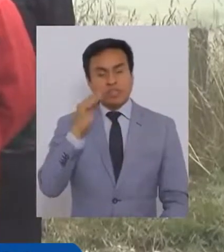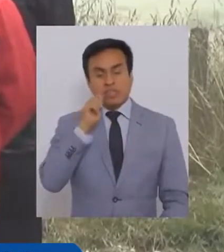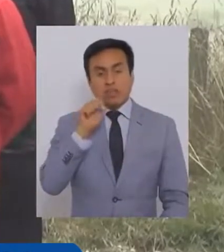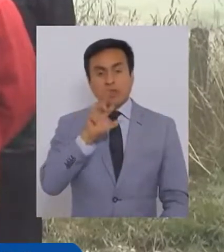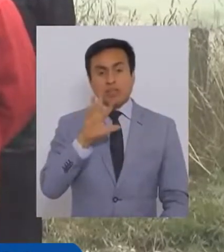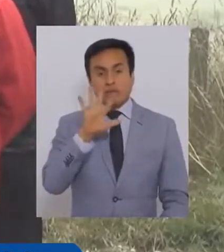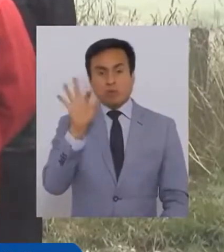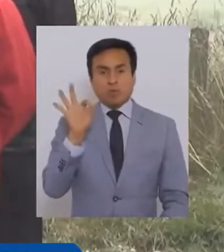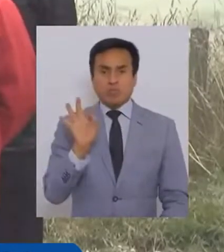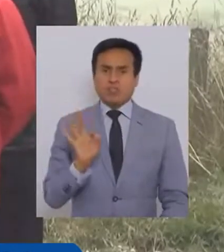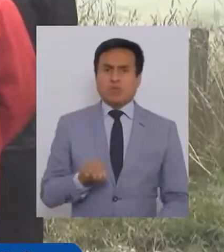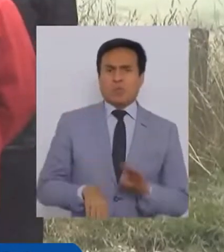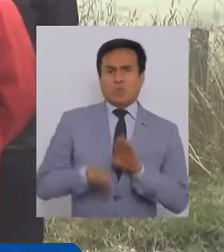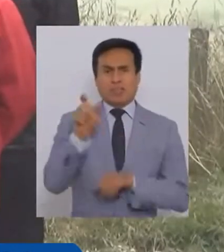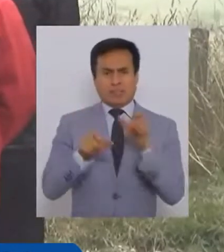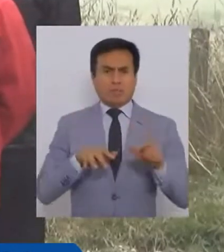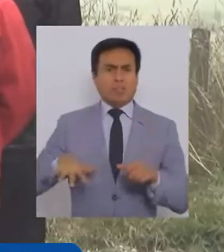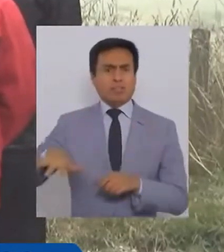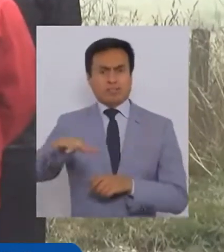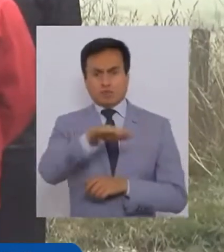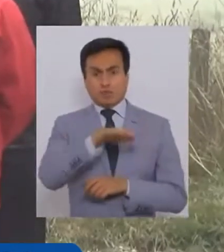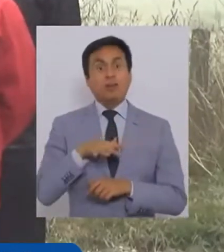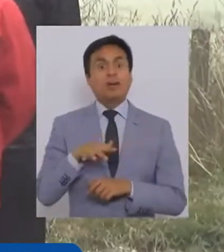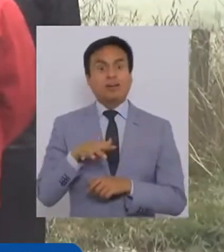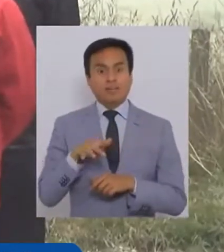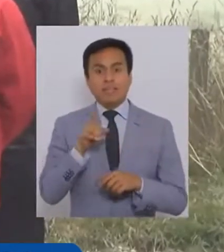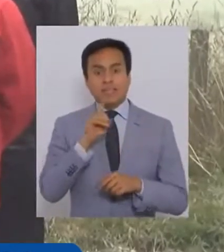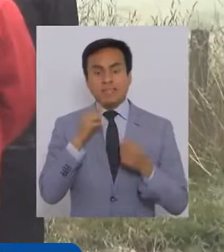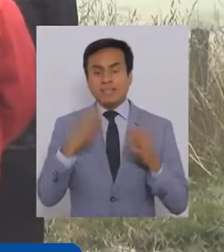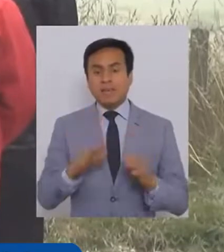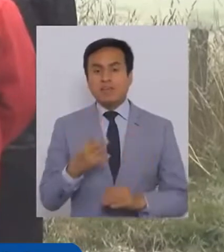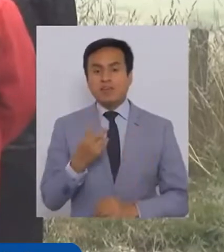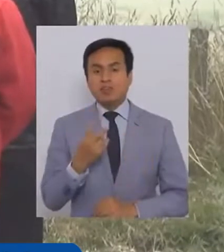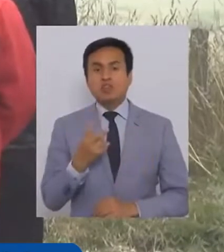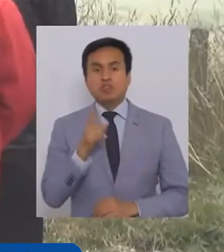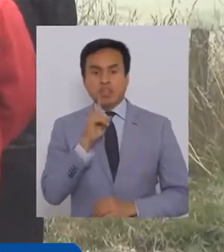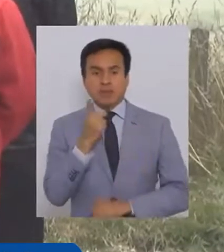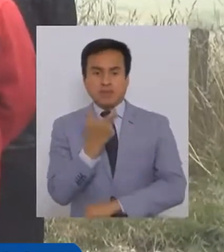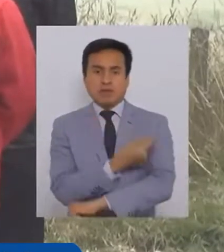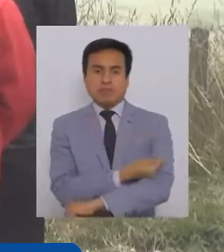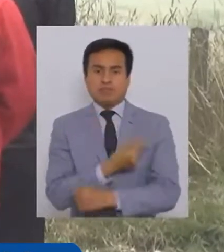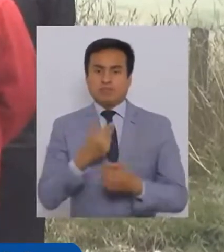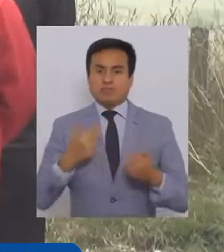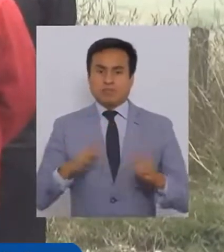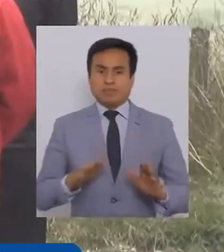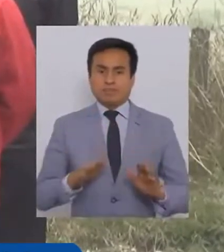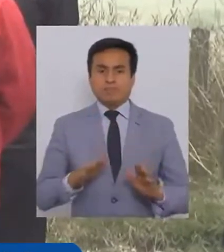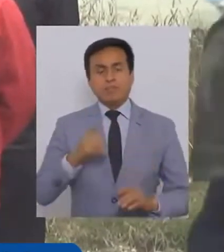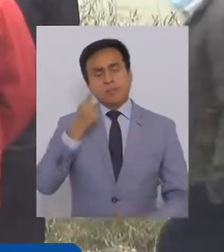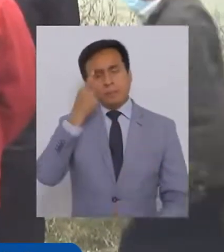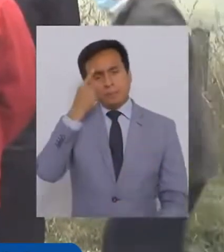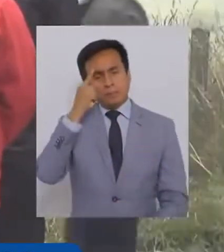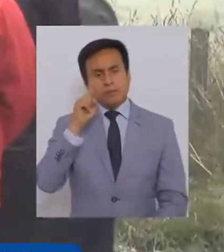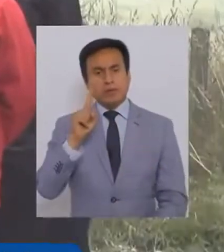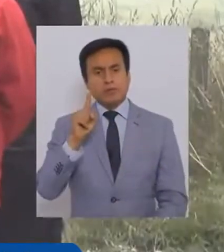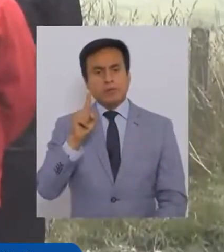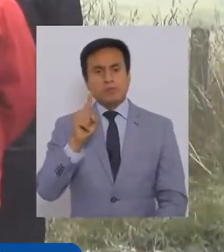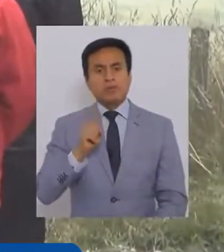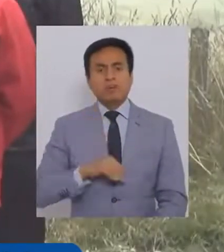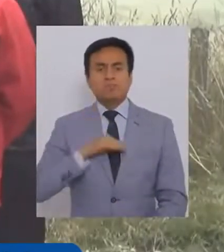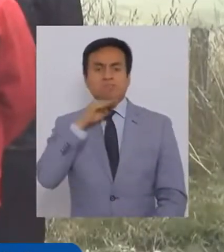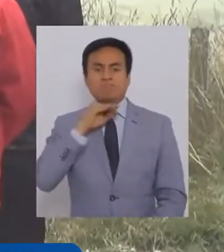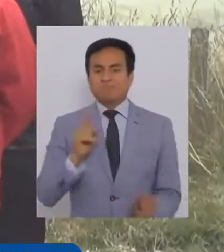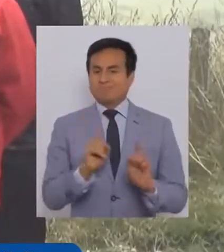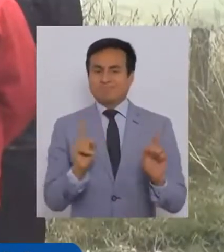del 95% de la población, ya tiene sus dos dosis de vacuna. Pero nada es